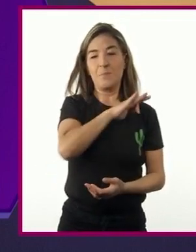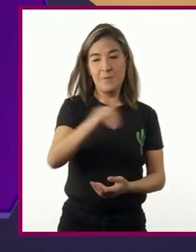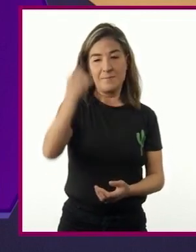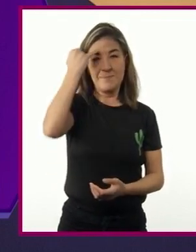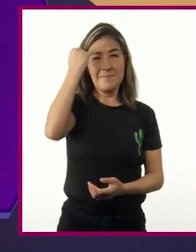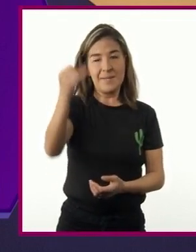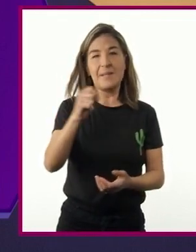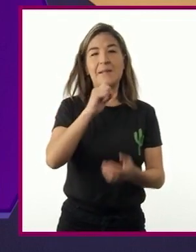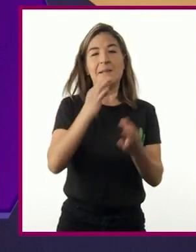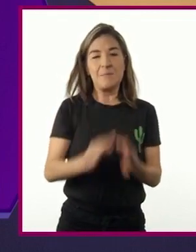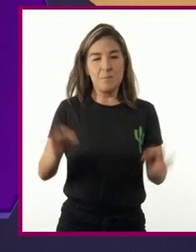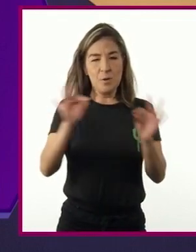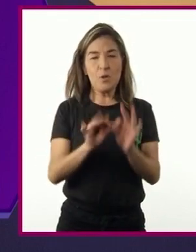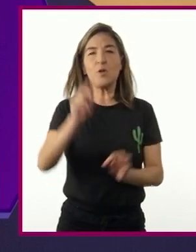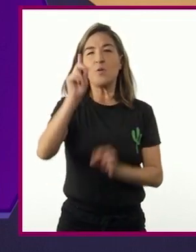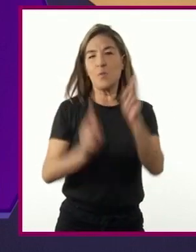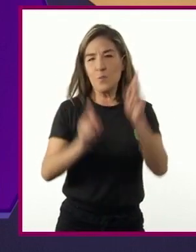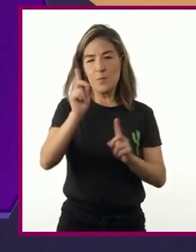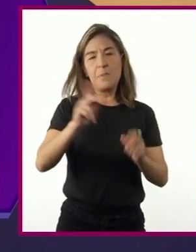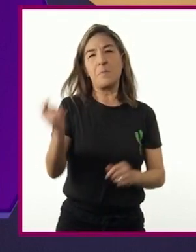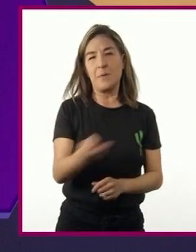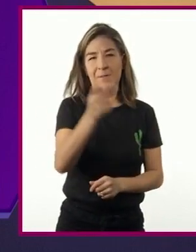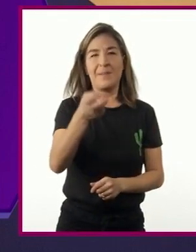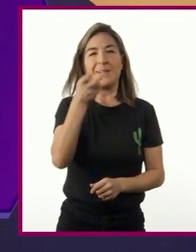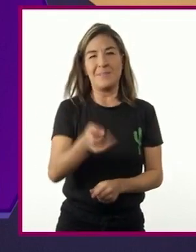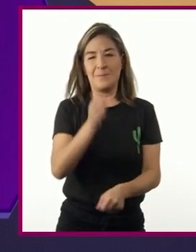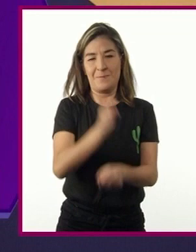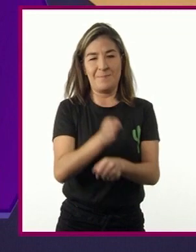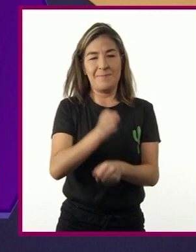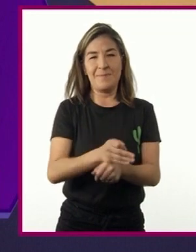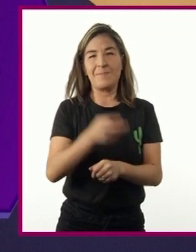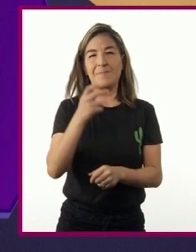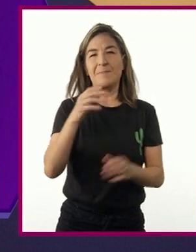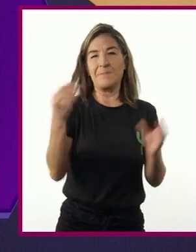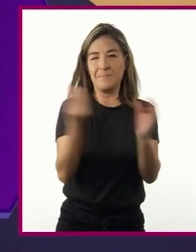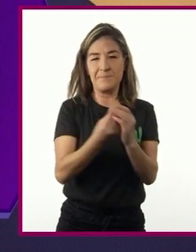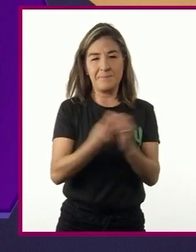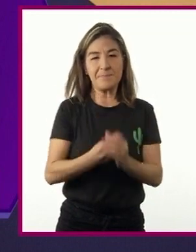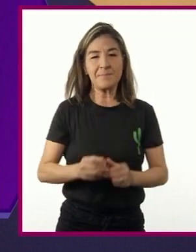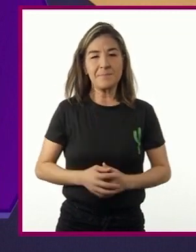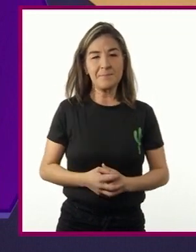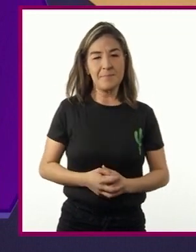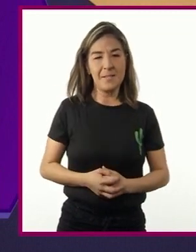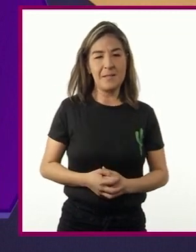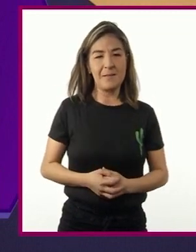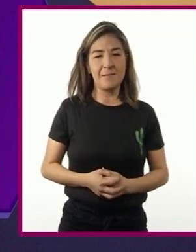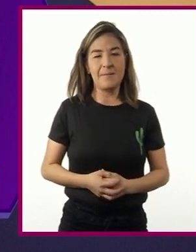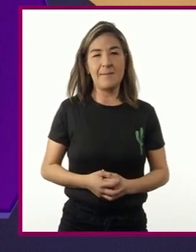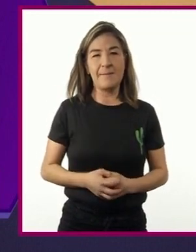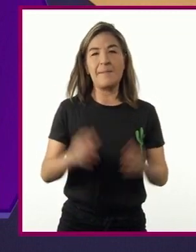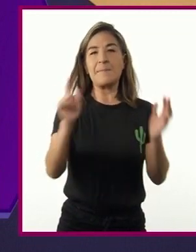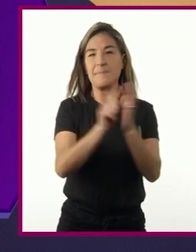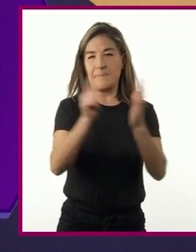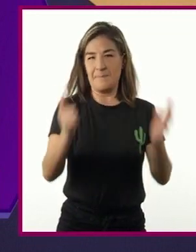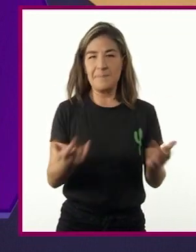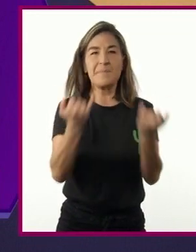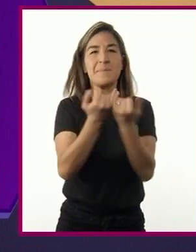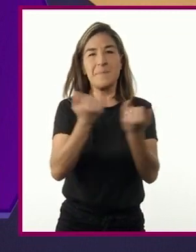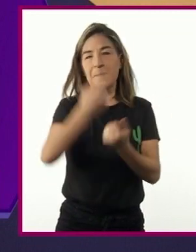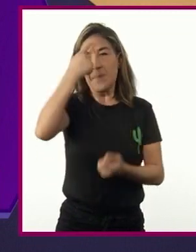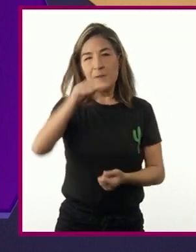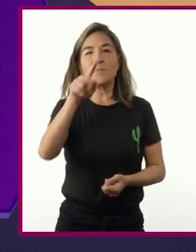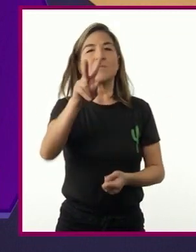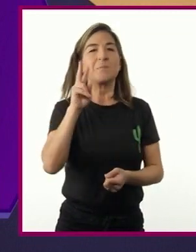ideas principales, dudas o preguntas que les surjan a lo largo de esta sesión. Además, su libro de texto, para que